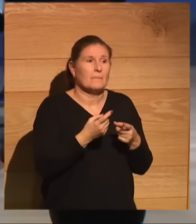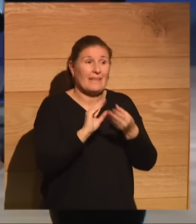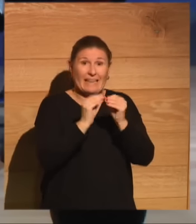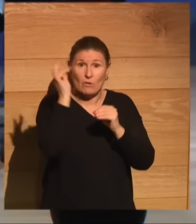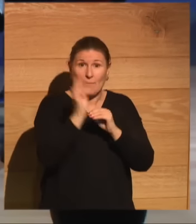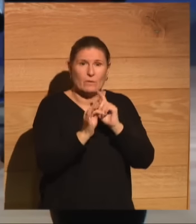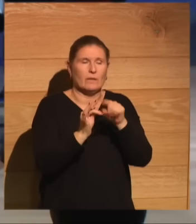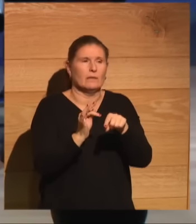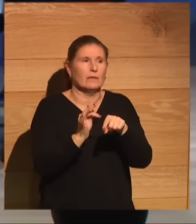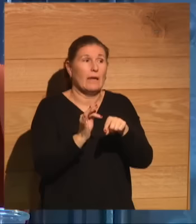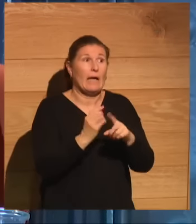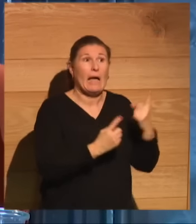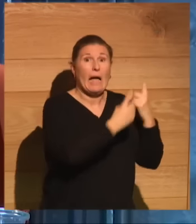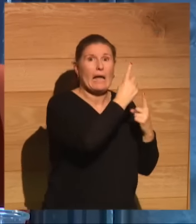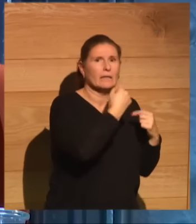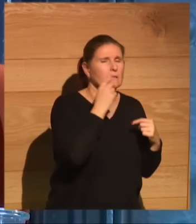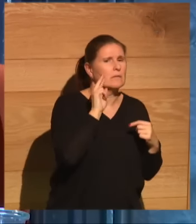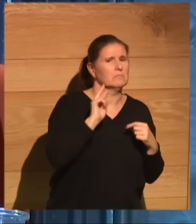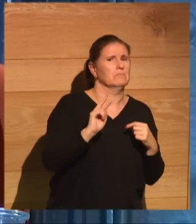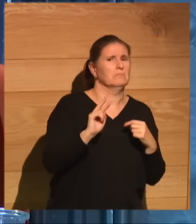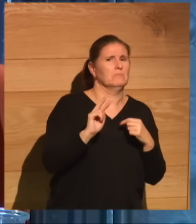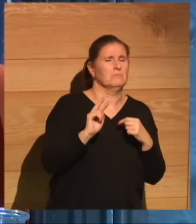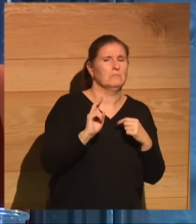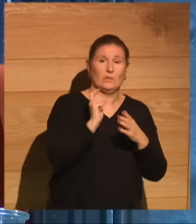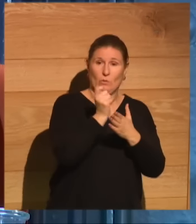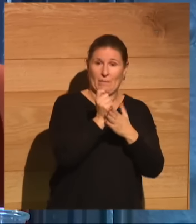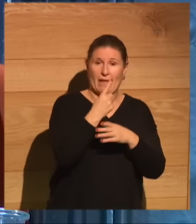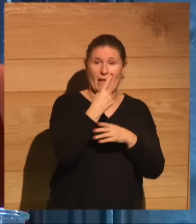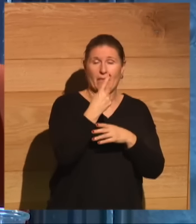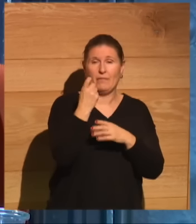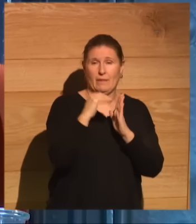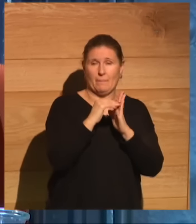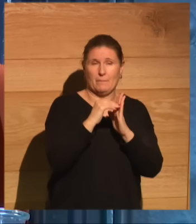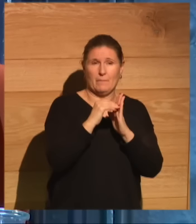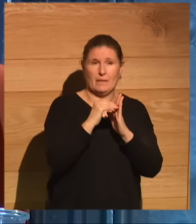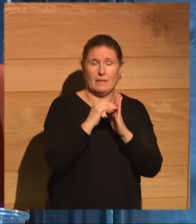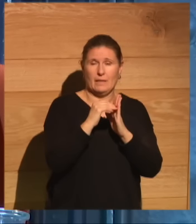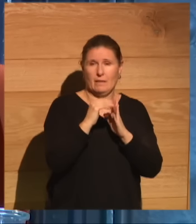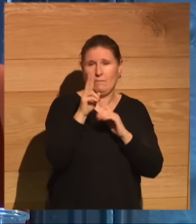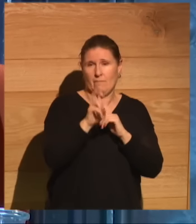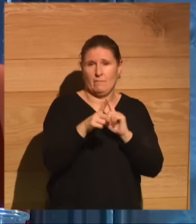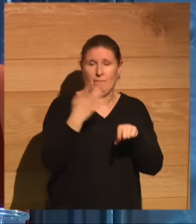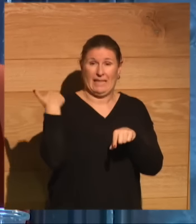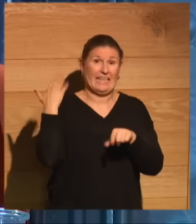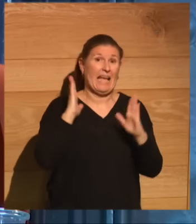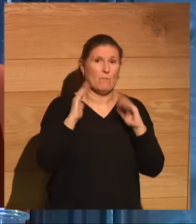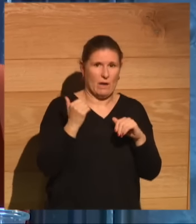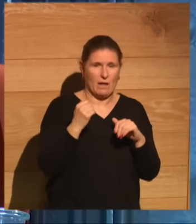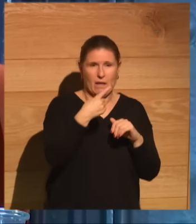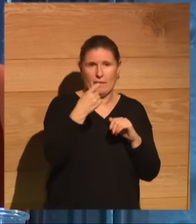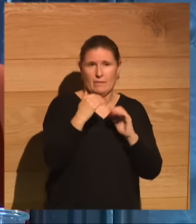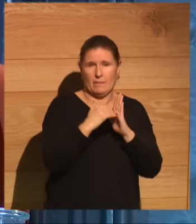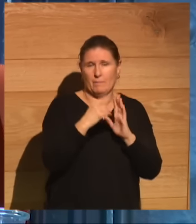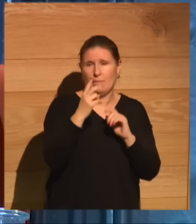en algún momento dice, te voy a dar 100.000 pavos de aquella época, o sea, 100.000 dólares de los